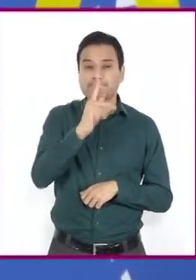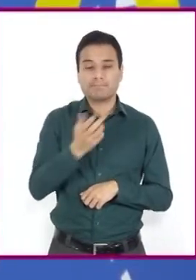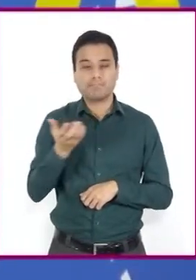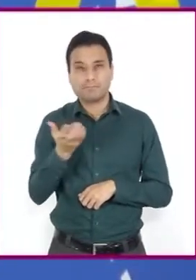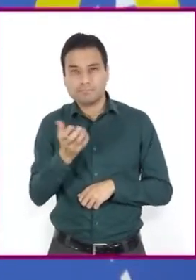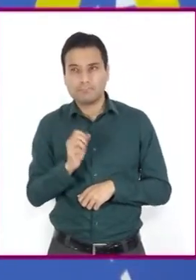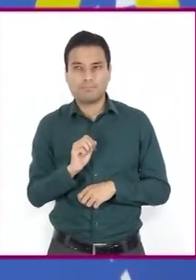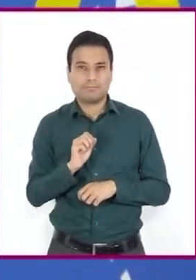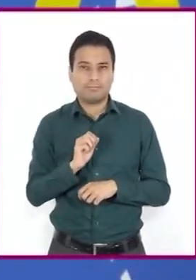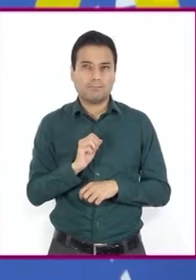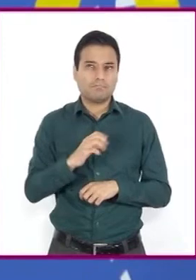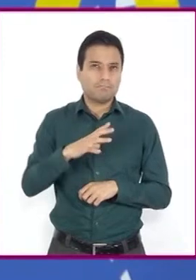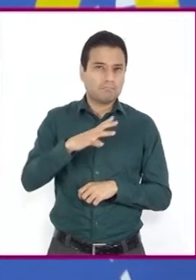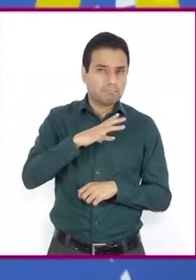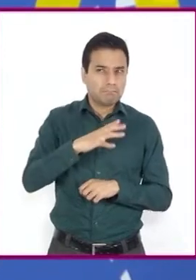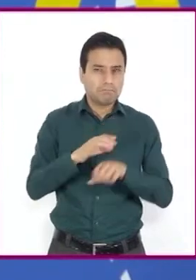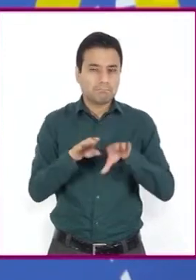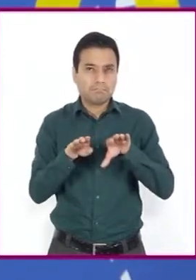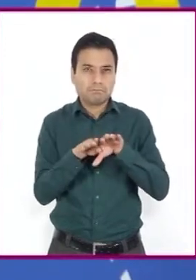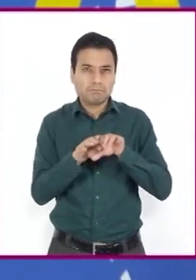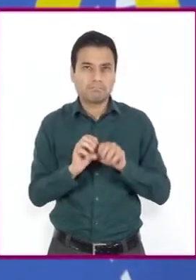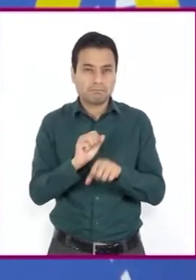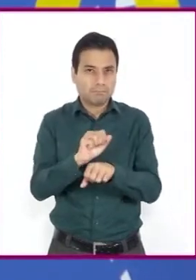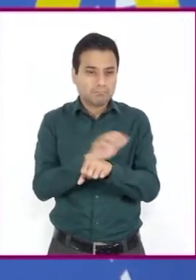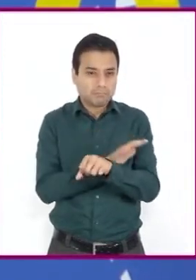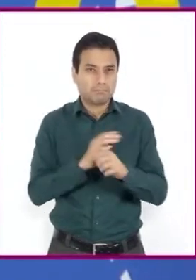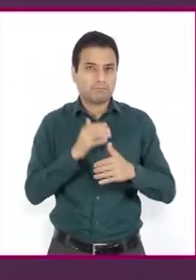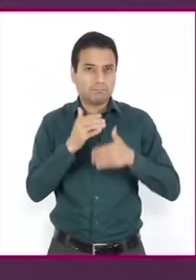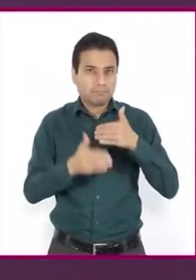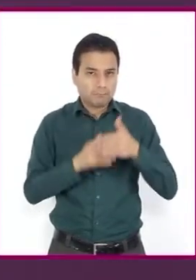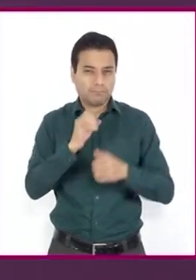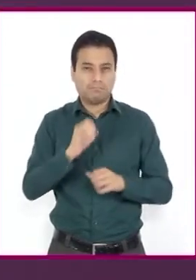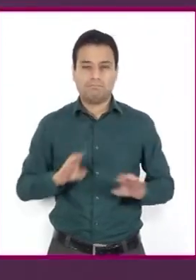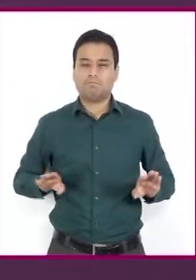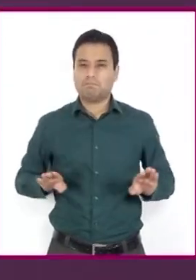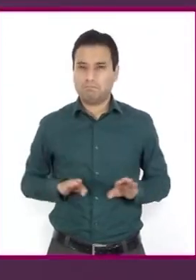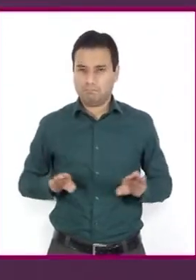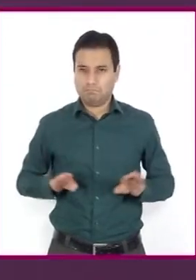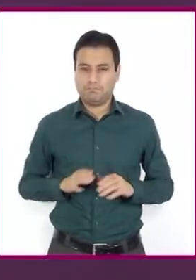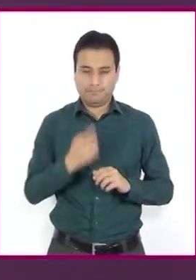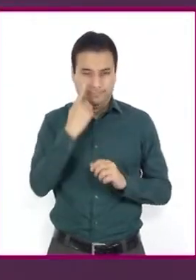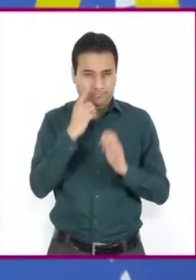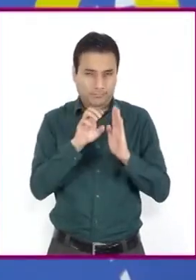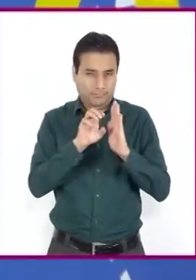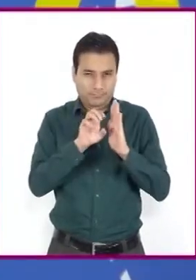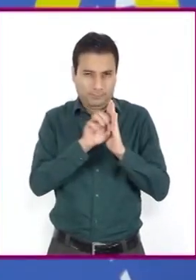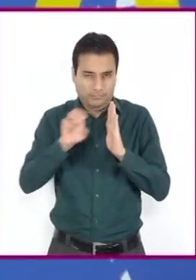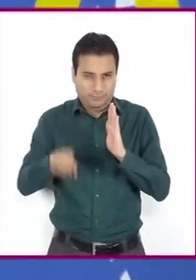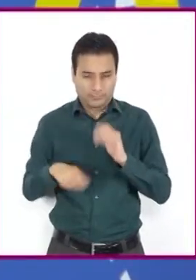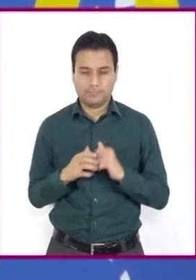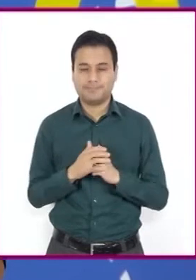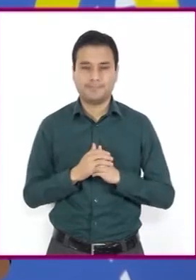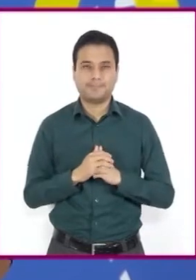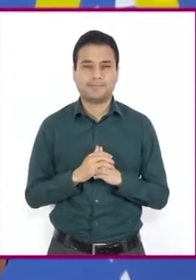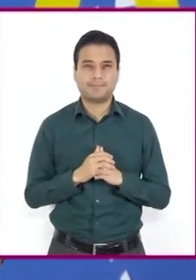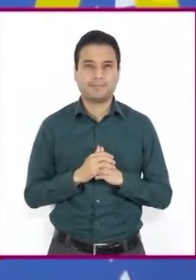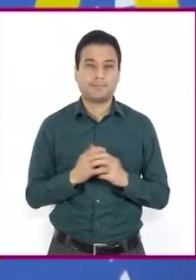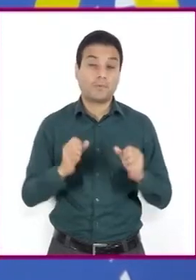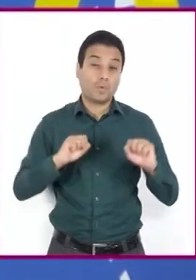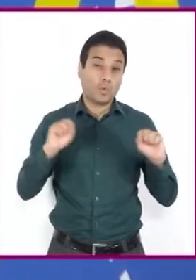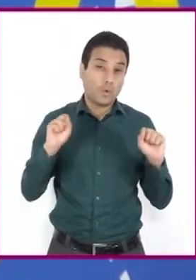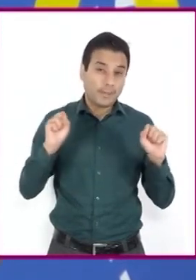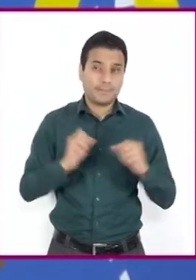estados, procesos, emociones o actitudes. Algunos ejemplos que se me ocurren ahora son